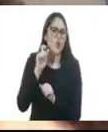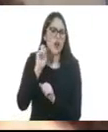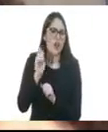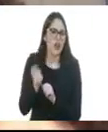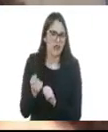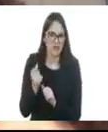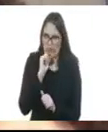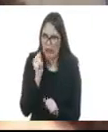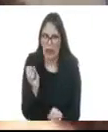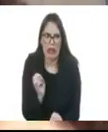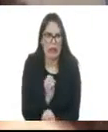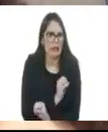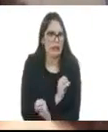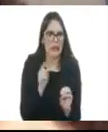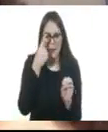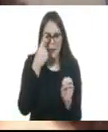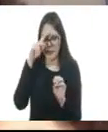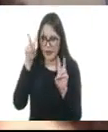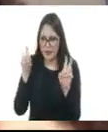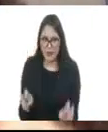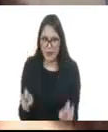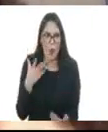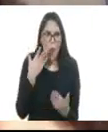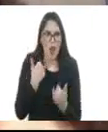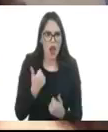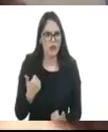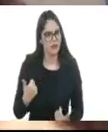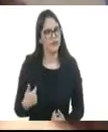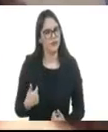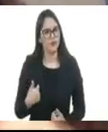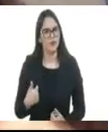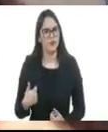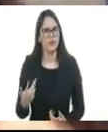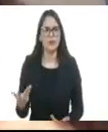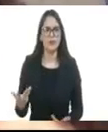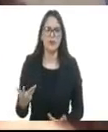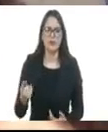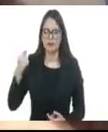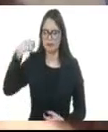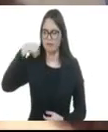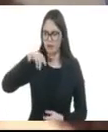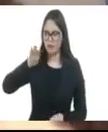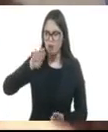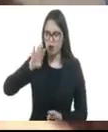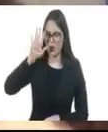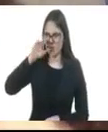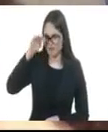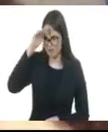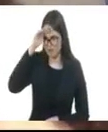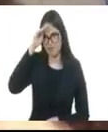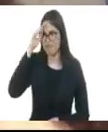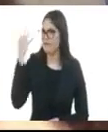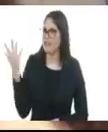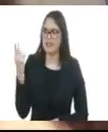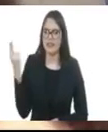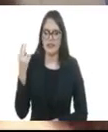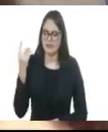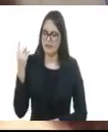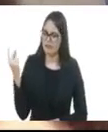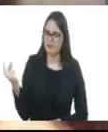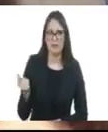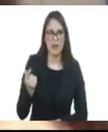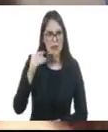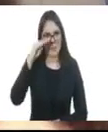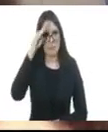absoluto en este tema en México. Entonces para mí fue como, pues de inmediato como el primer imán hacia el tema